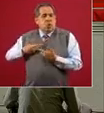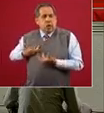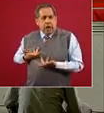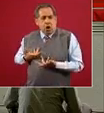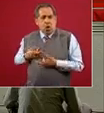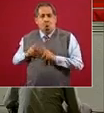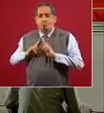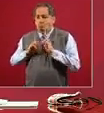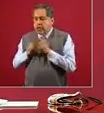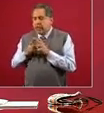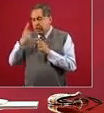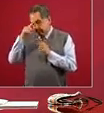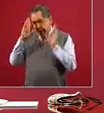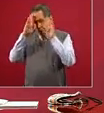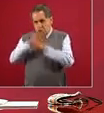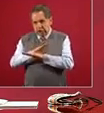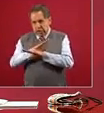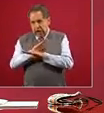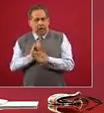de conciliadores es